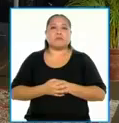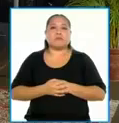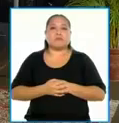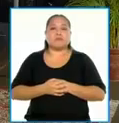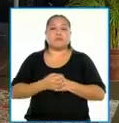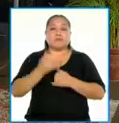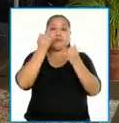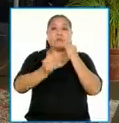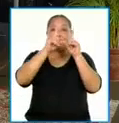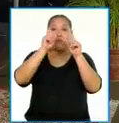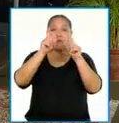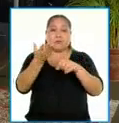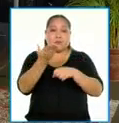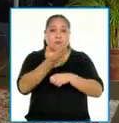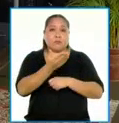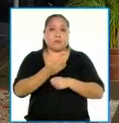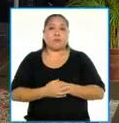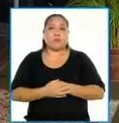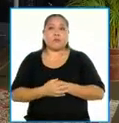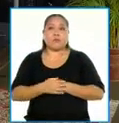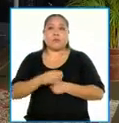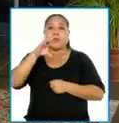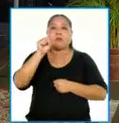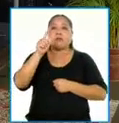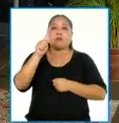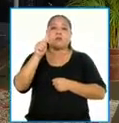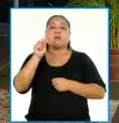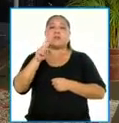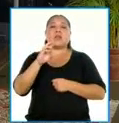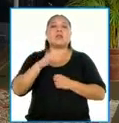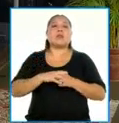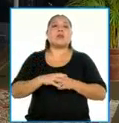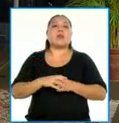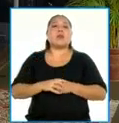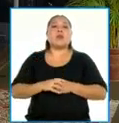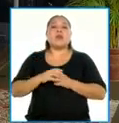vamos con la última pregunta entonces de César Zúñiga de Exitosa.